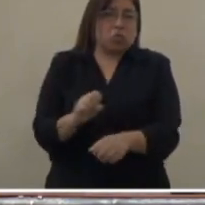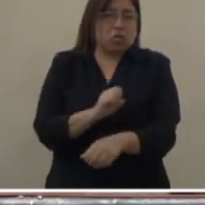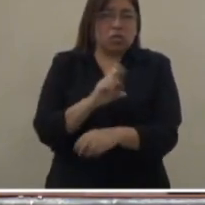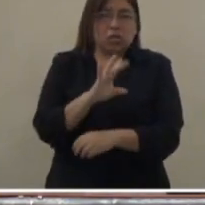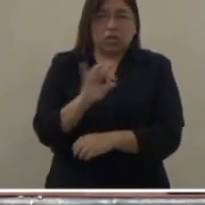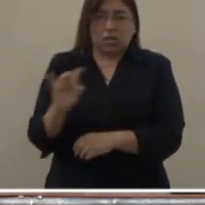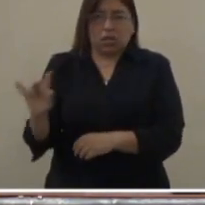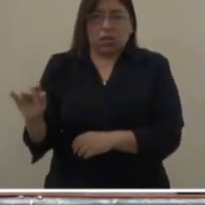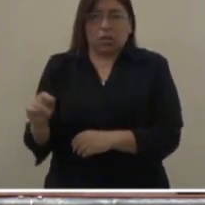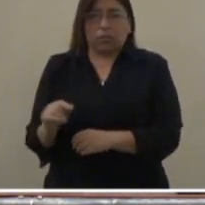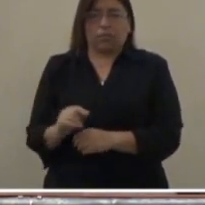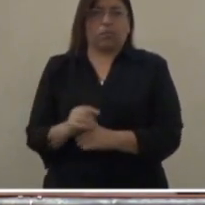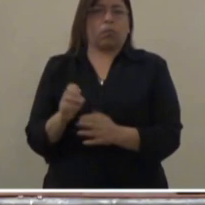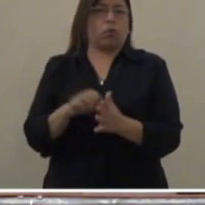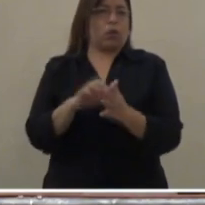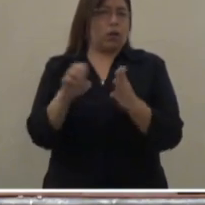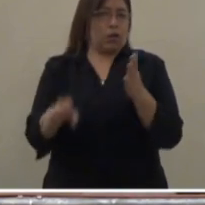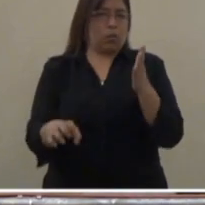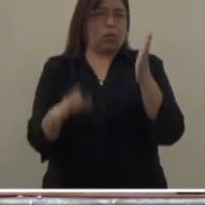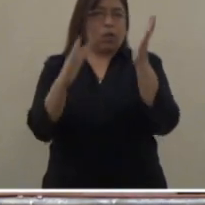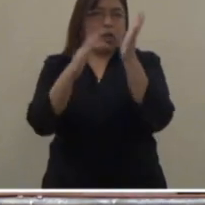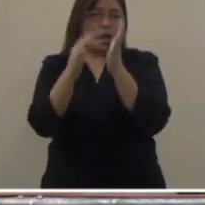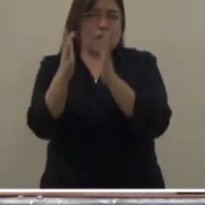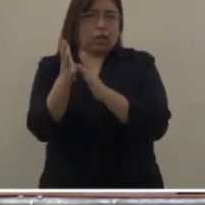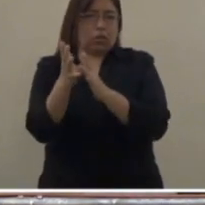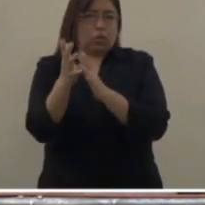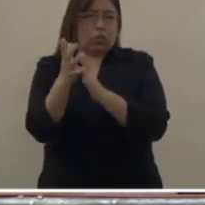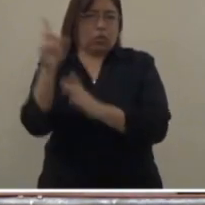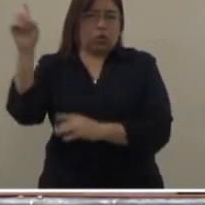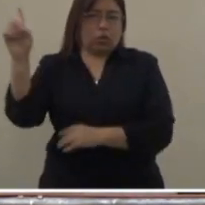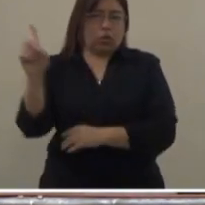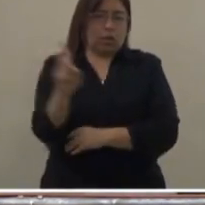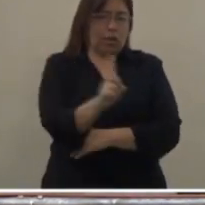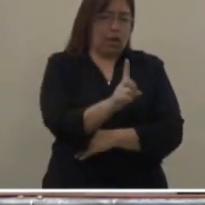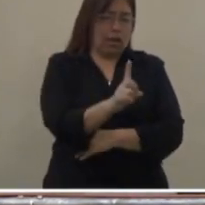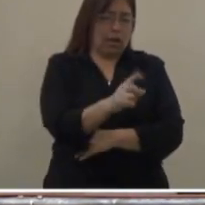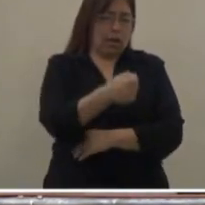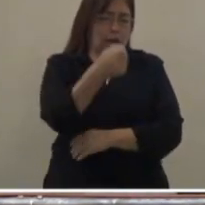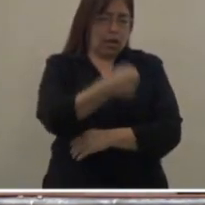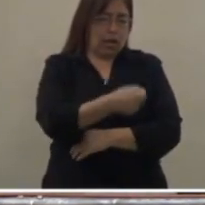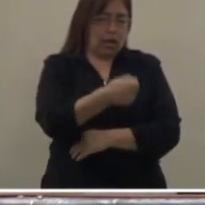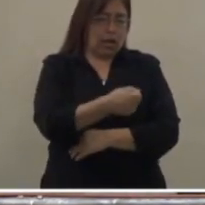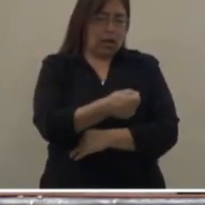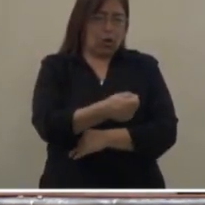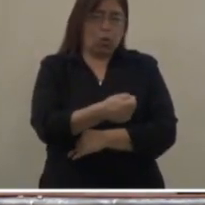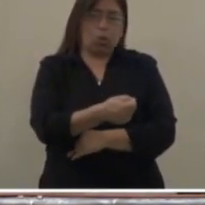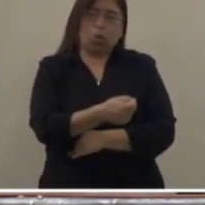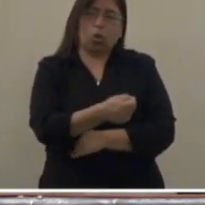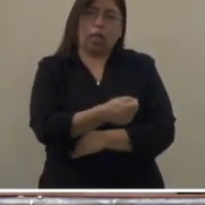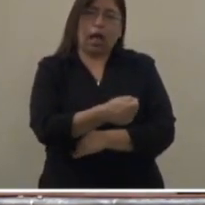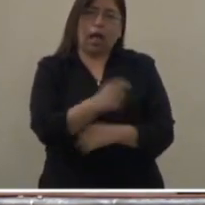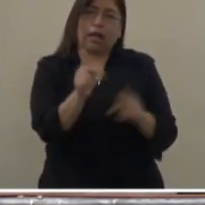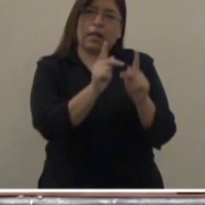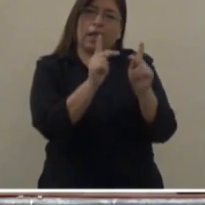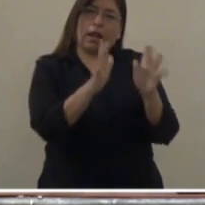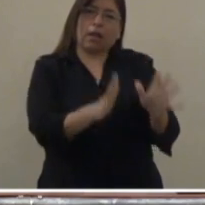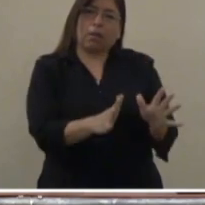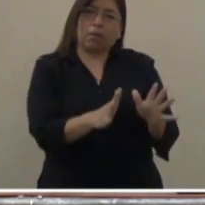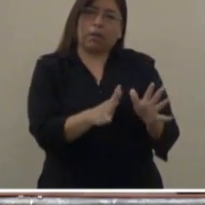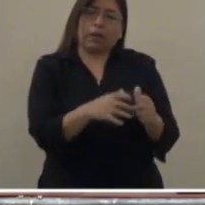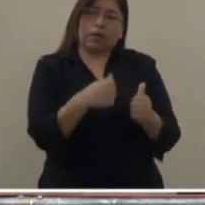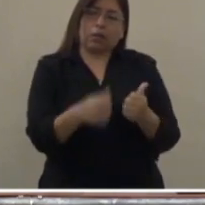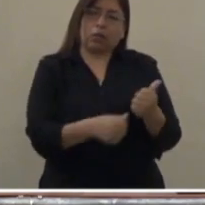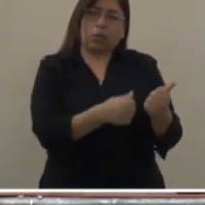Cristo saluda y desea la paz. Primera señal de la